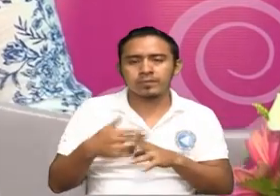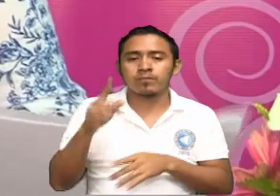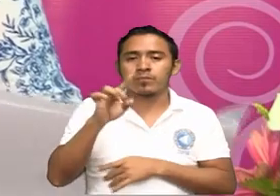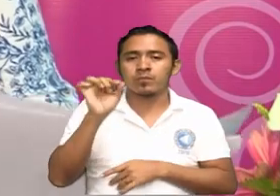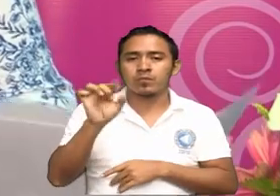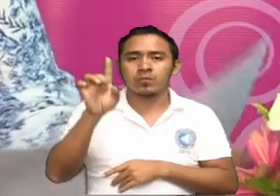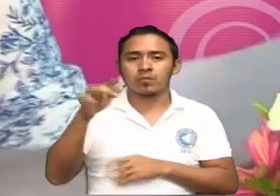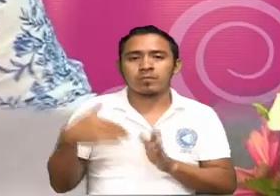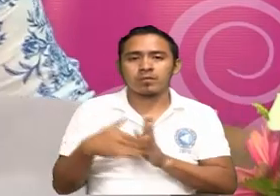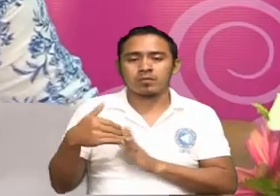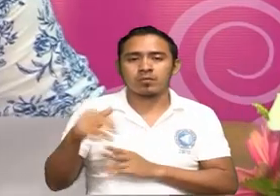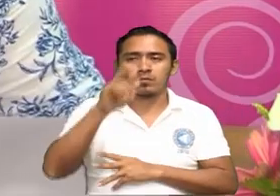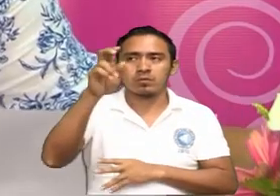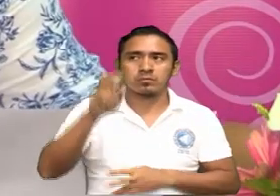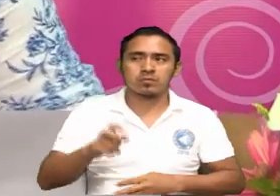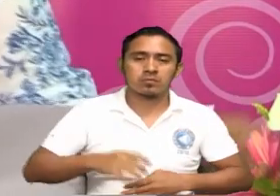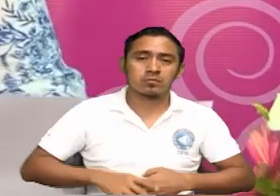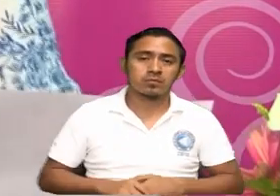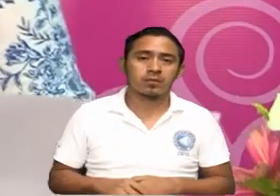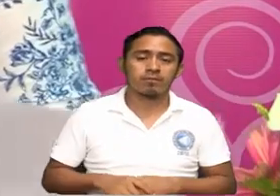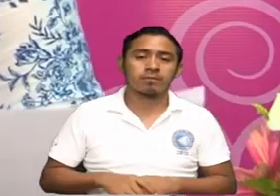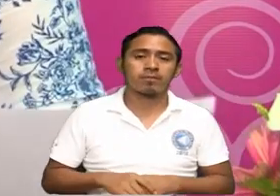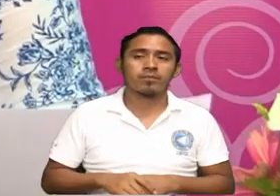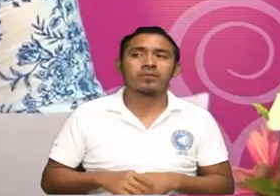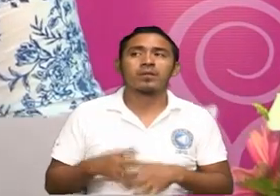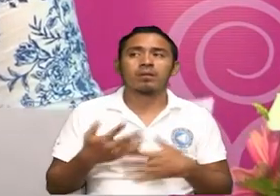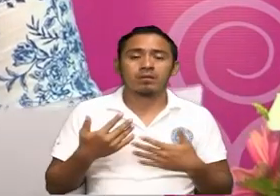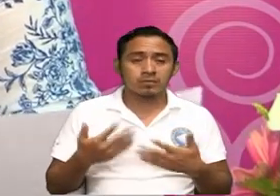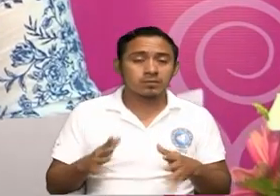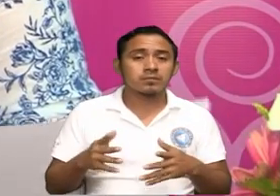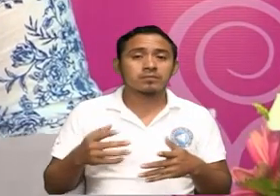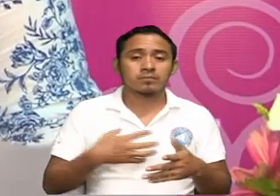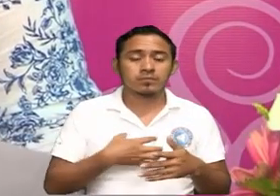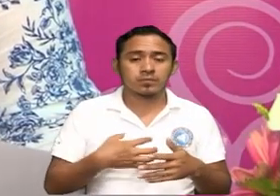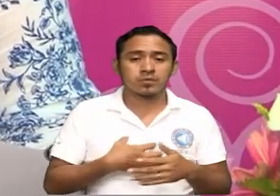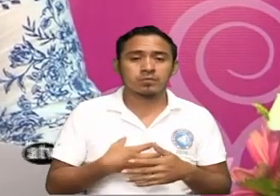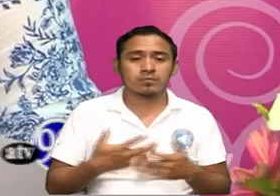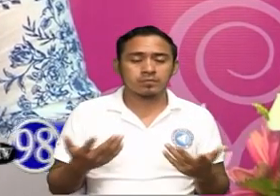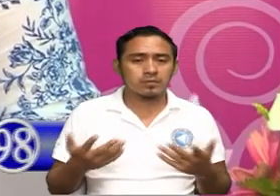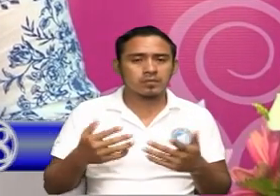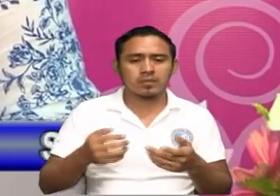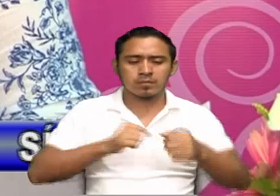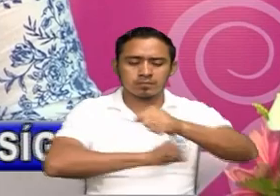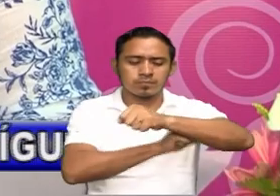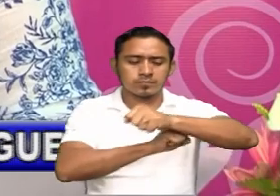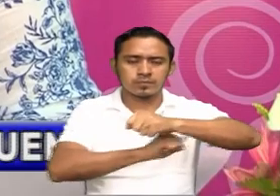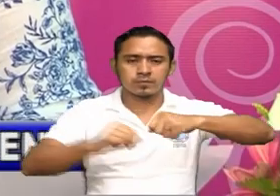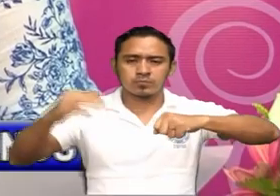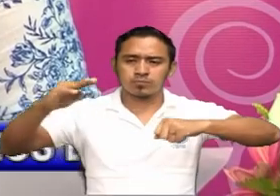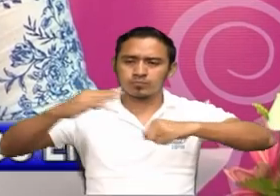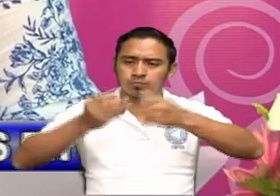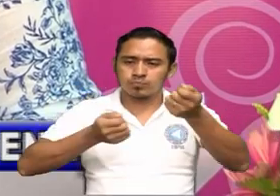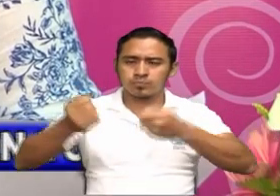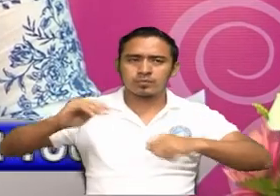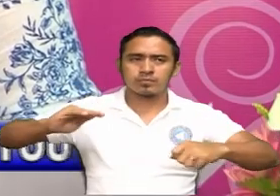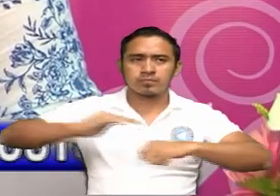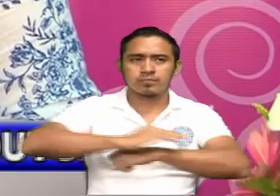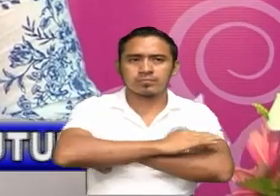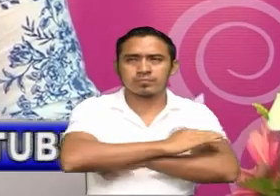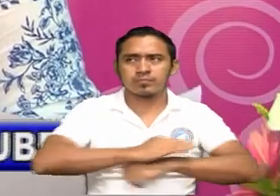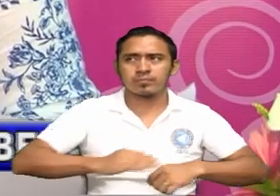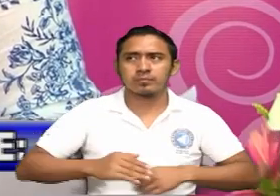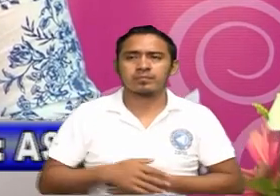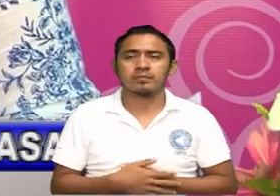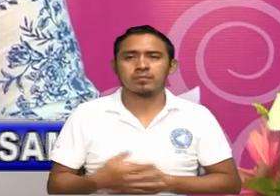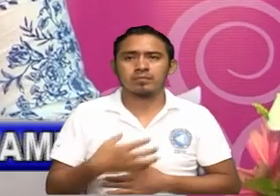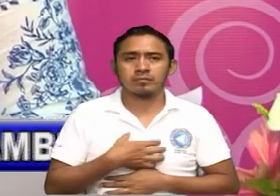1.1 millones de córdobas. En el municipio de Rivas se finalizó la construcción del puente vehicular en el barrio Humberto Santa con